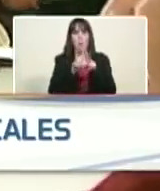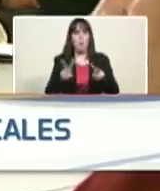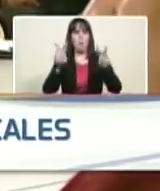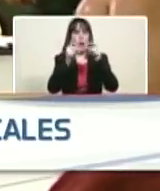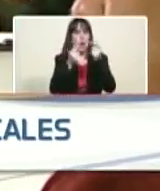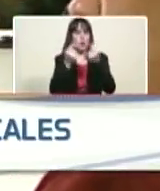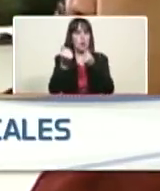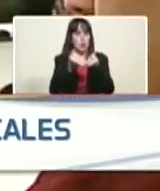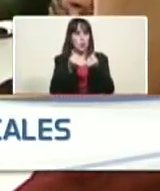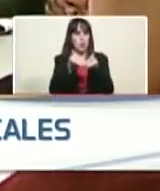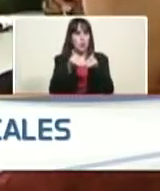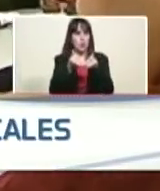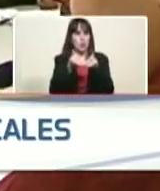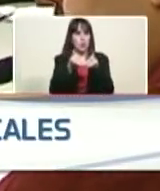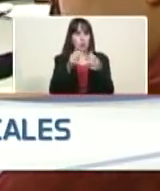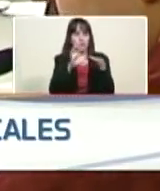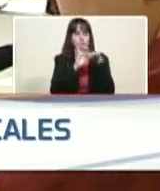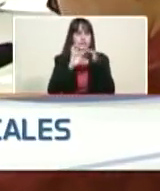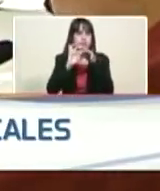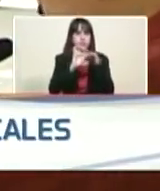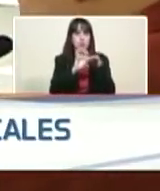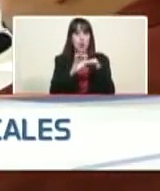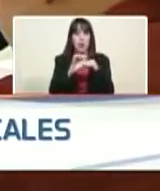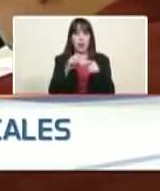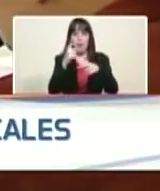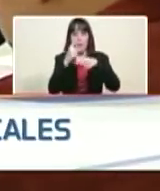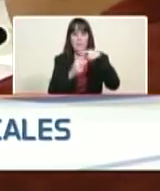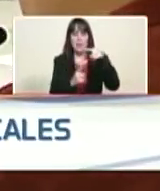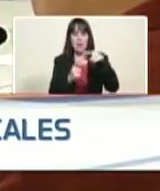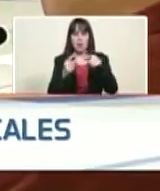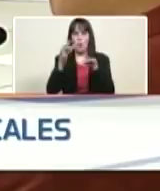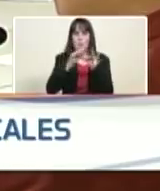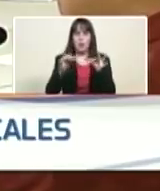El salario mínimo anclado al petro. Medio petro.